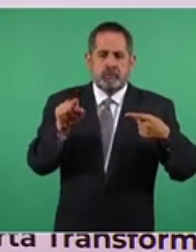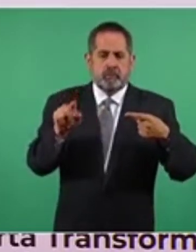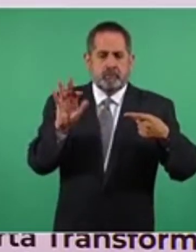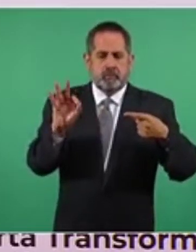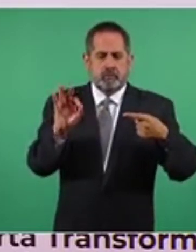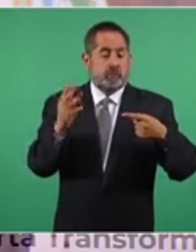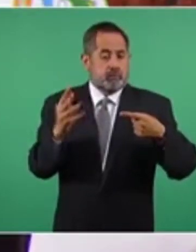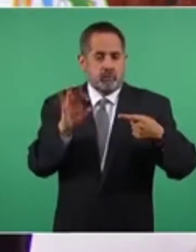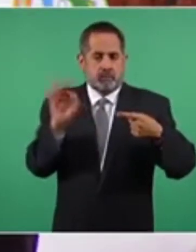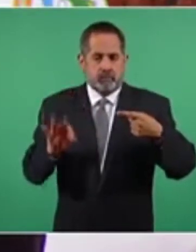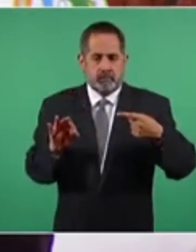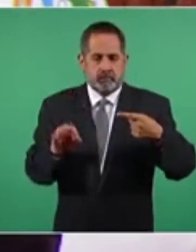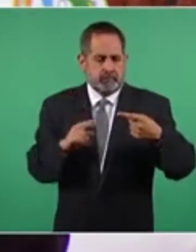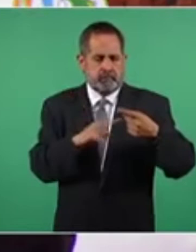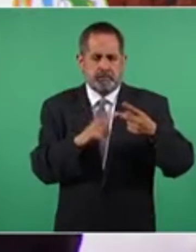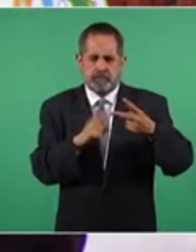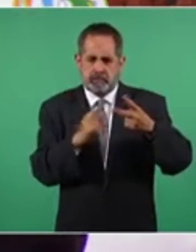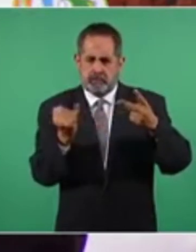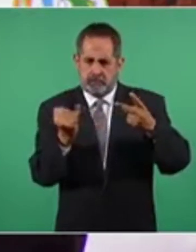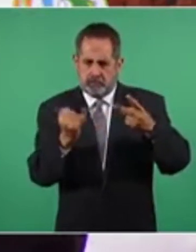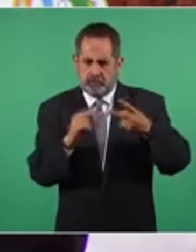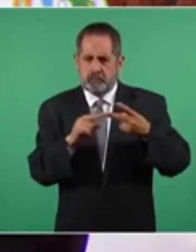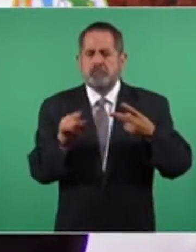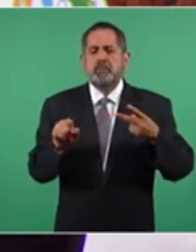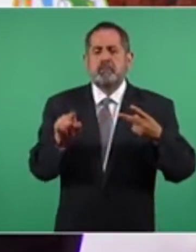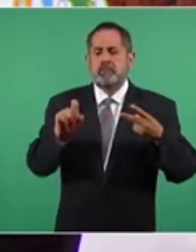38.4%. Igual,